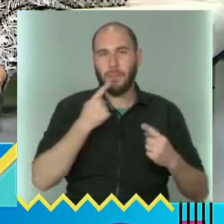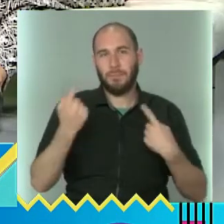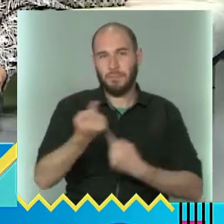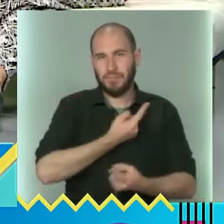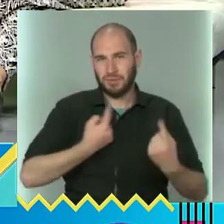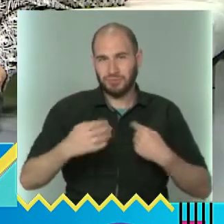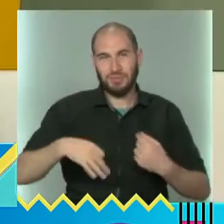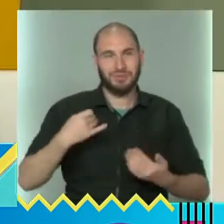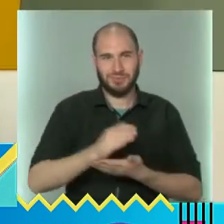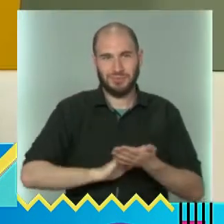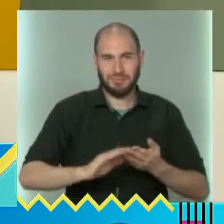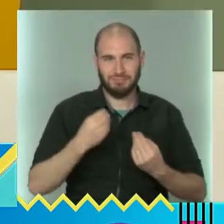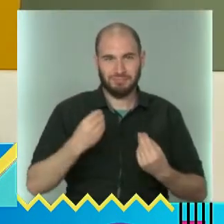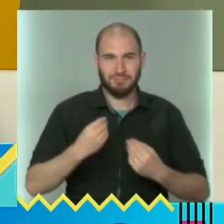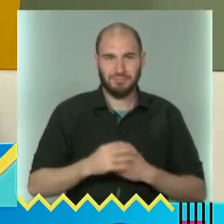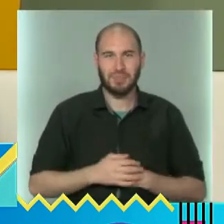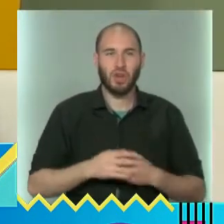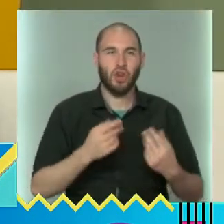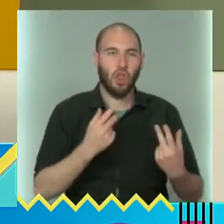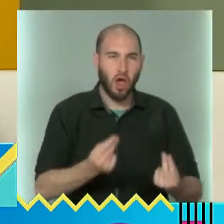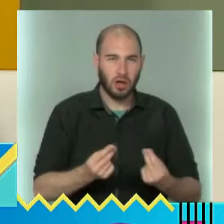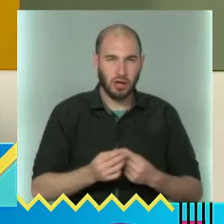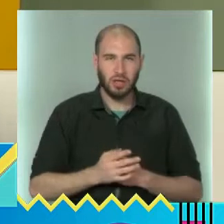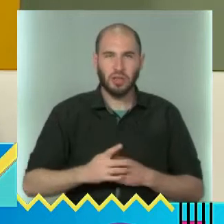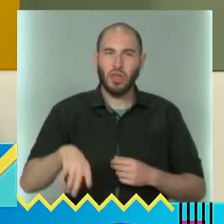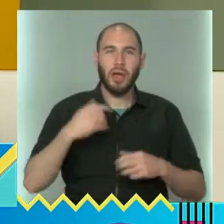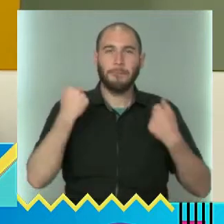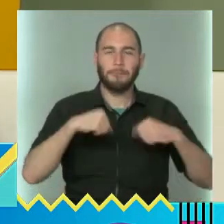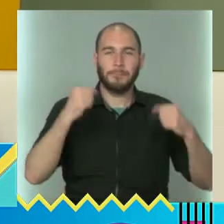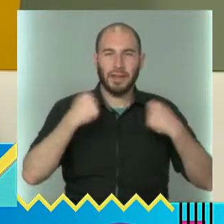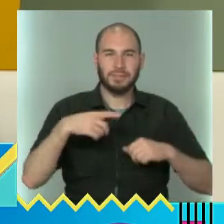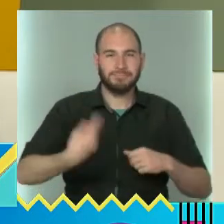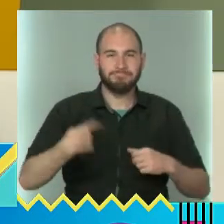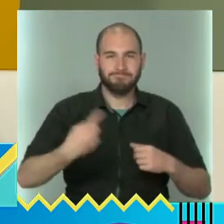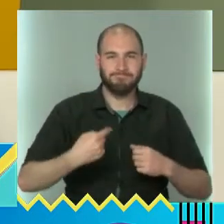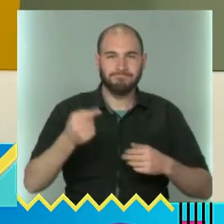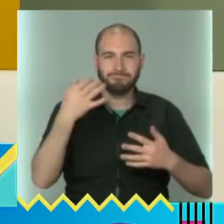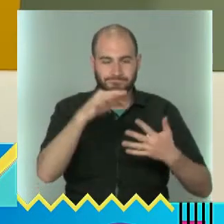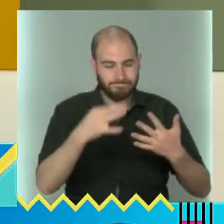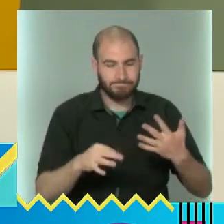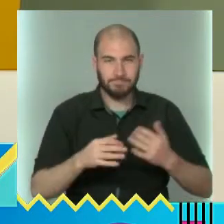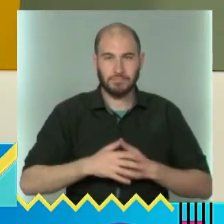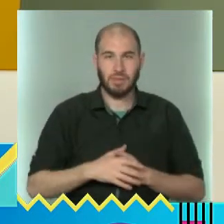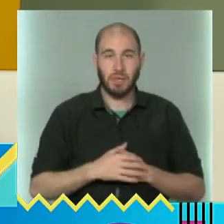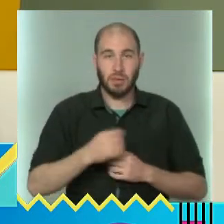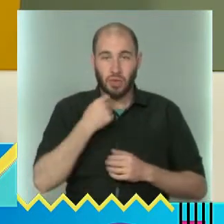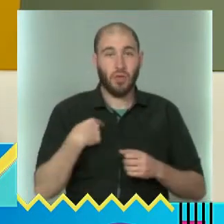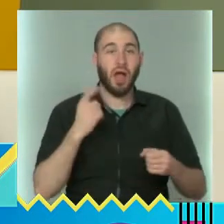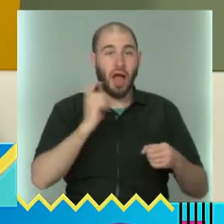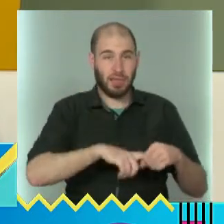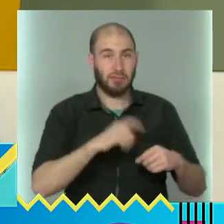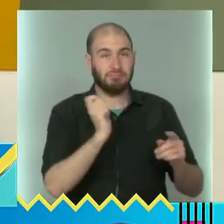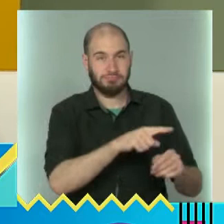tenemos la vida solucionada, y si no, lo que tenemos es un entrenamiento permanente para revisar y si querés, que adhiero con lo que dice